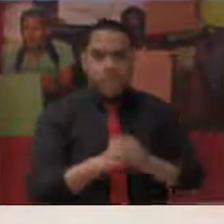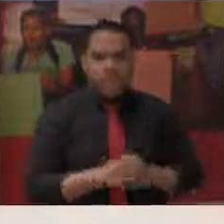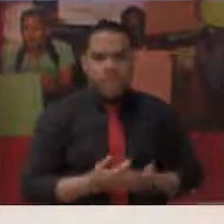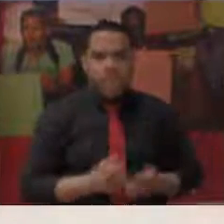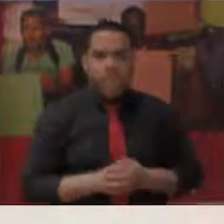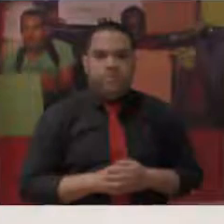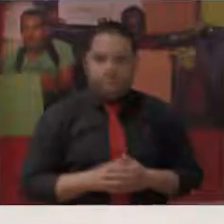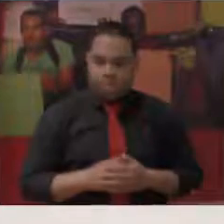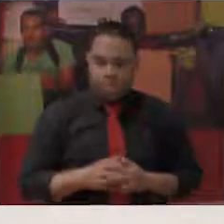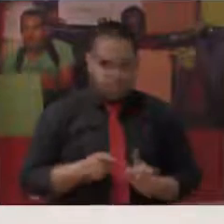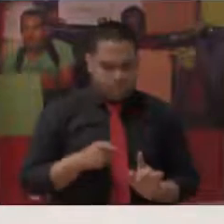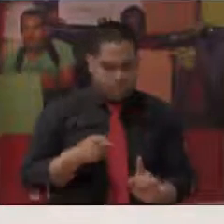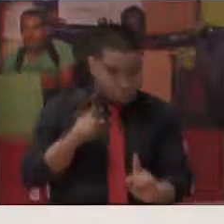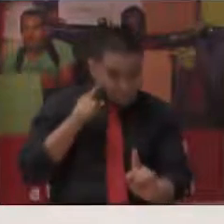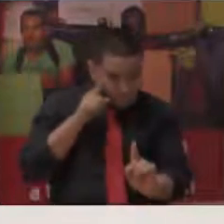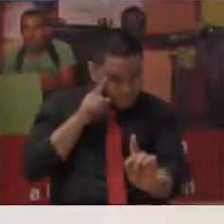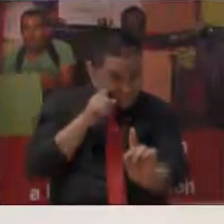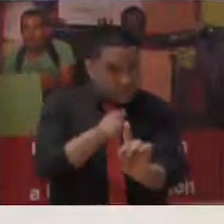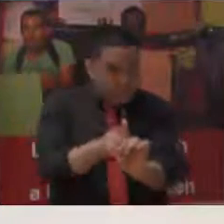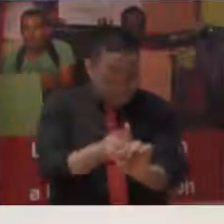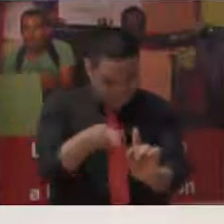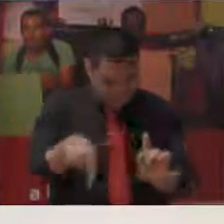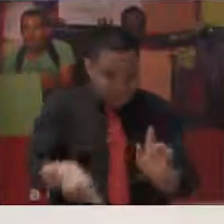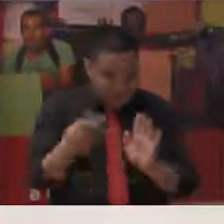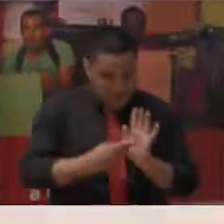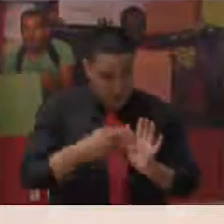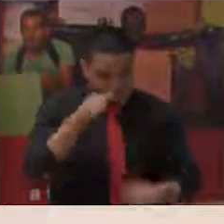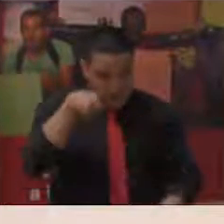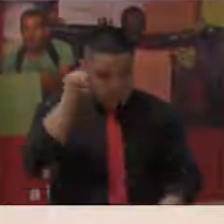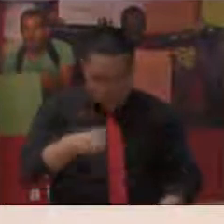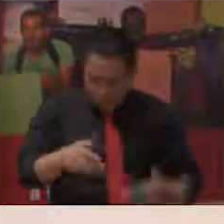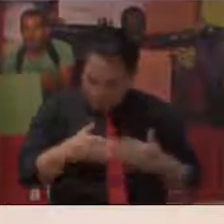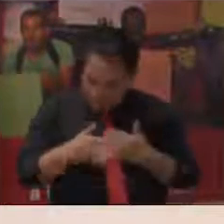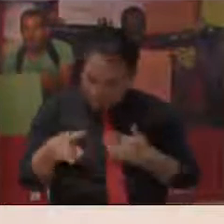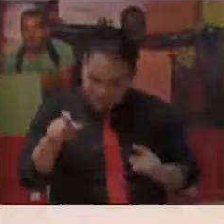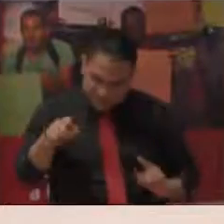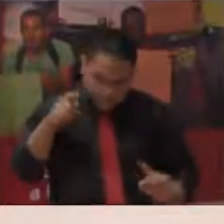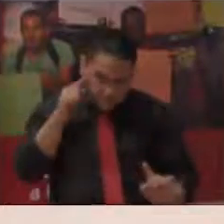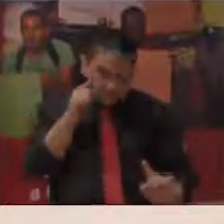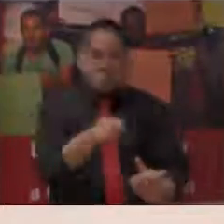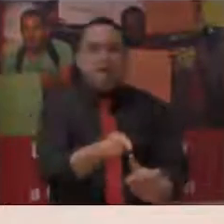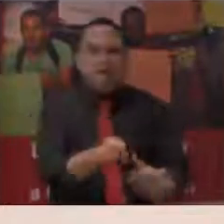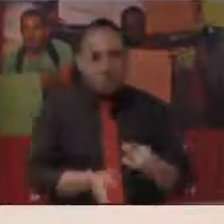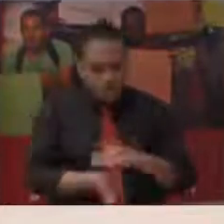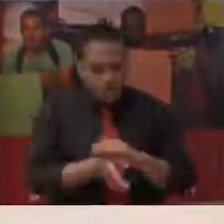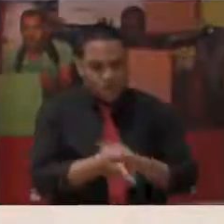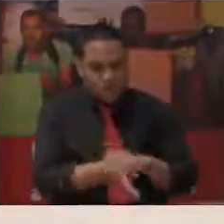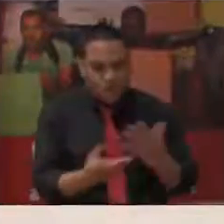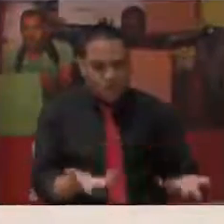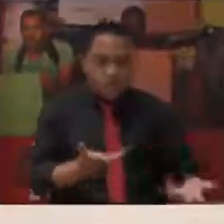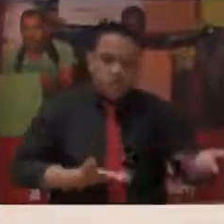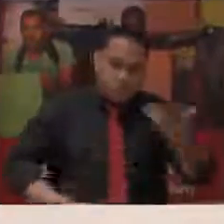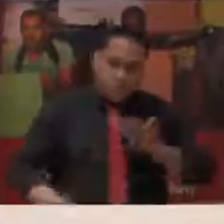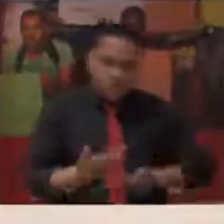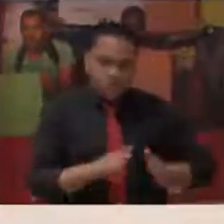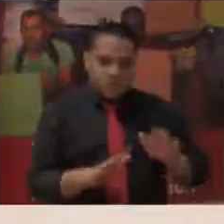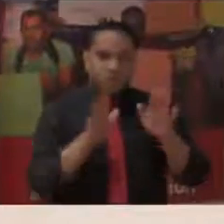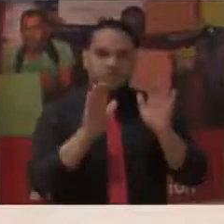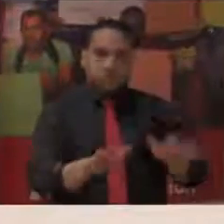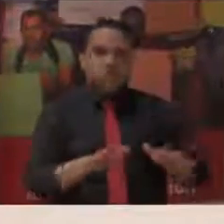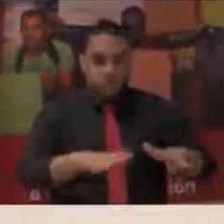de los propósitos fuertes que tenemos en este 2016 y en lo adelante es seguir fortaleciendo ese tipo de relaciones en el